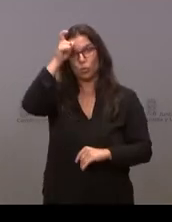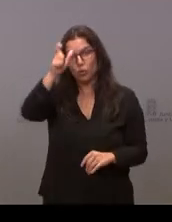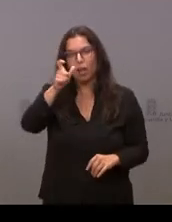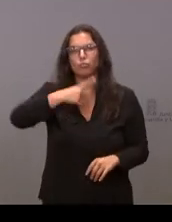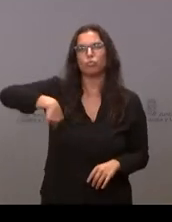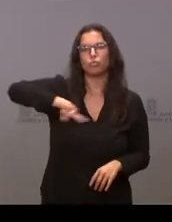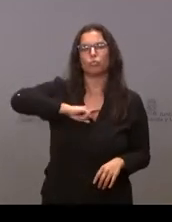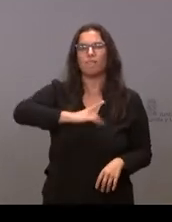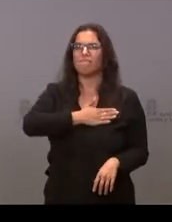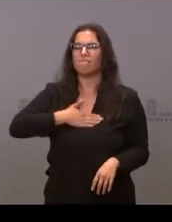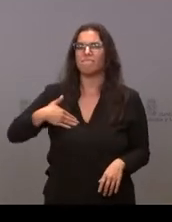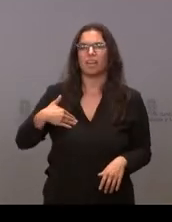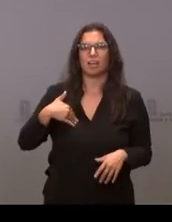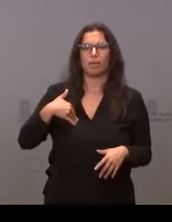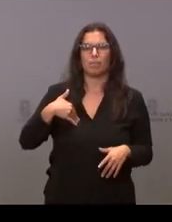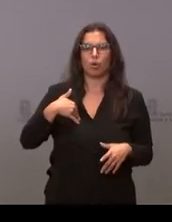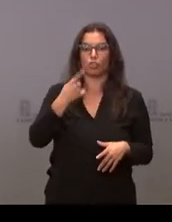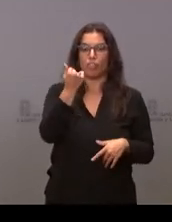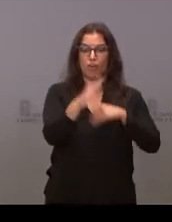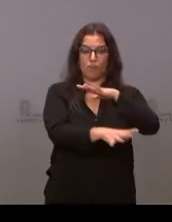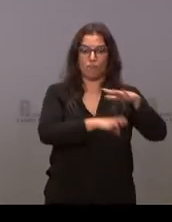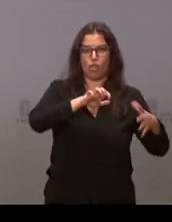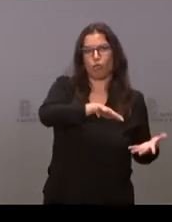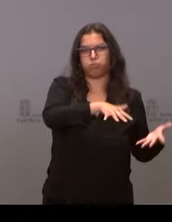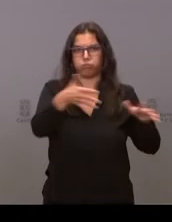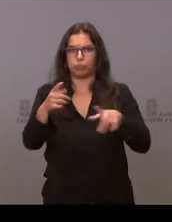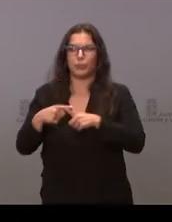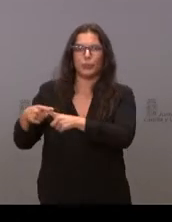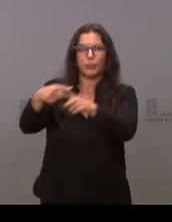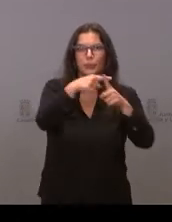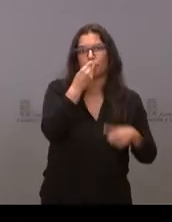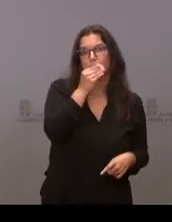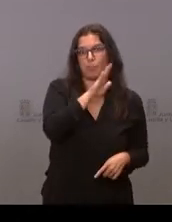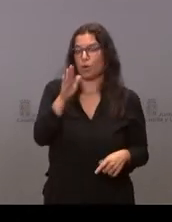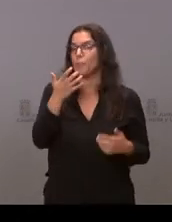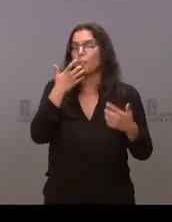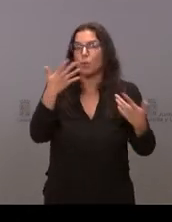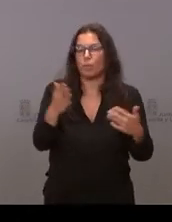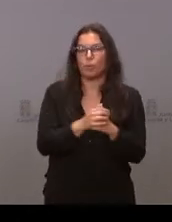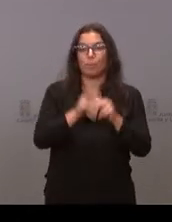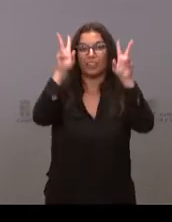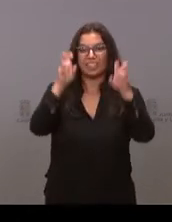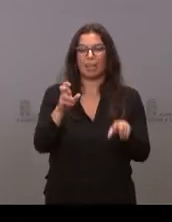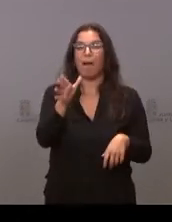pretendemos la mejor aplicación posible de esos fondos. Por ejemplo, en materia de regadío,